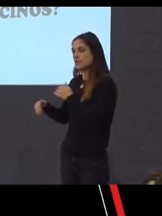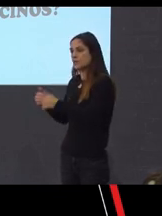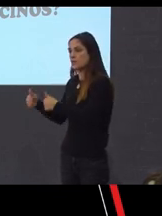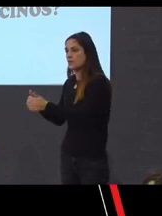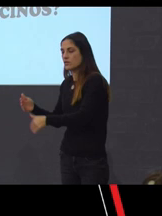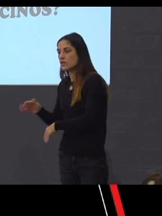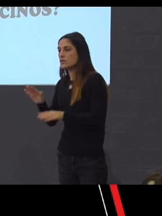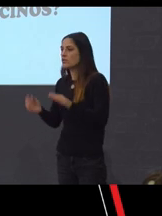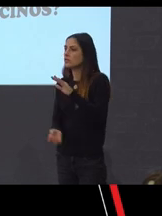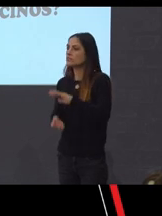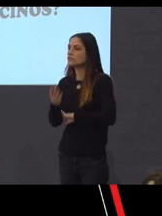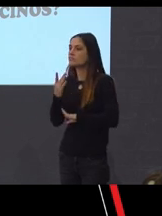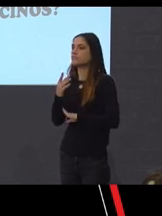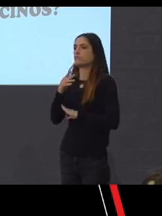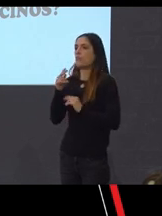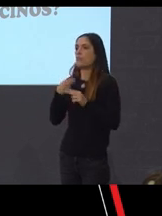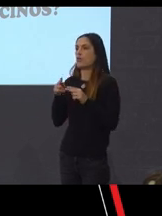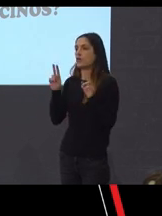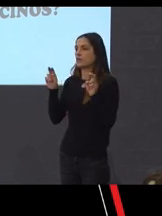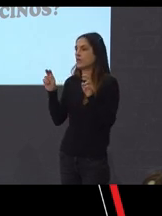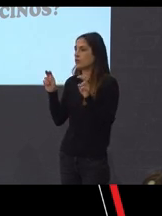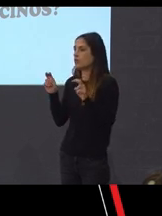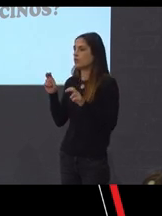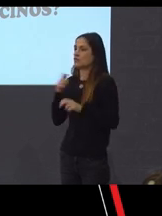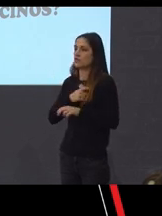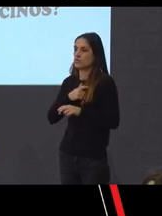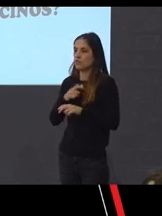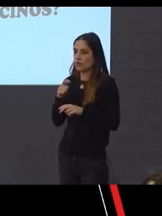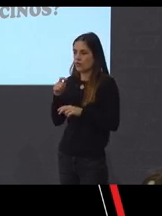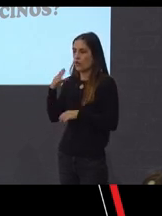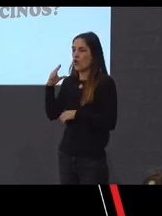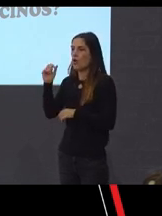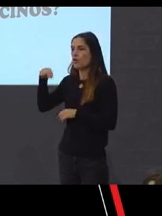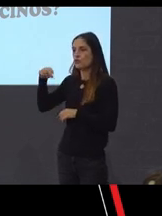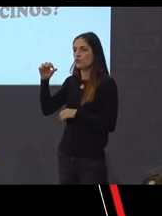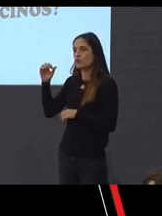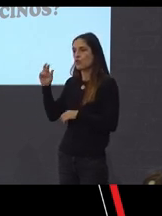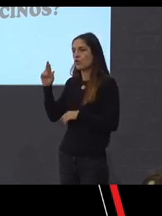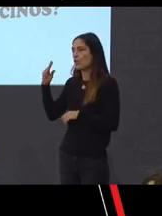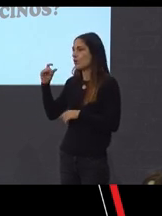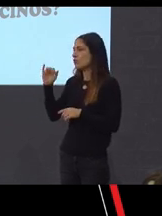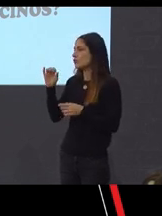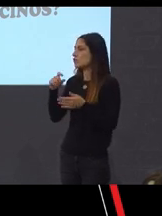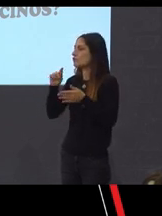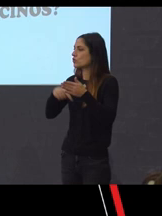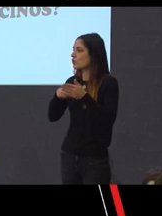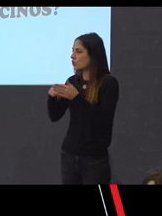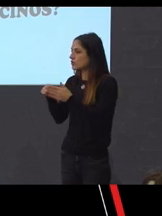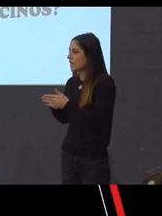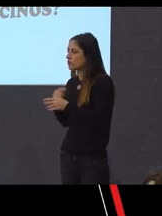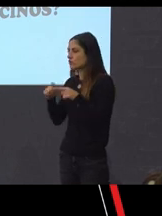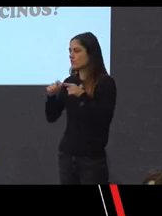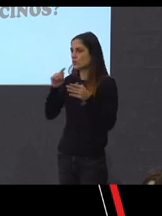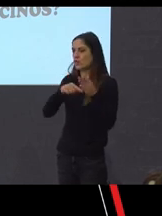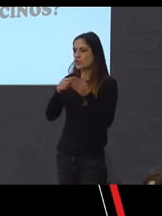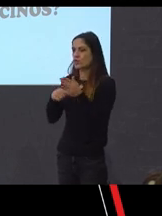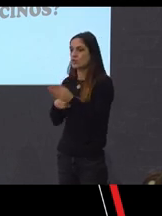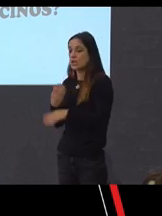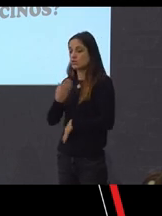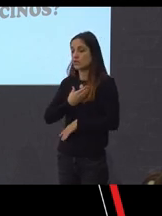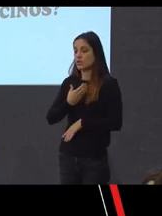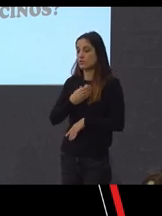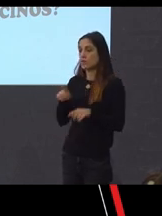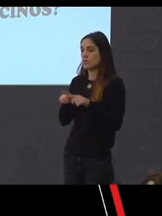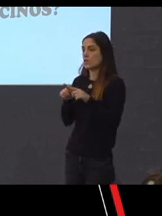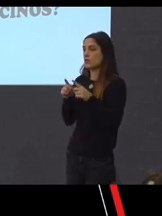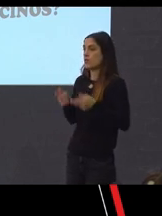nova, en 1941, que foron os consorcios. Os consorcios eran unha especie de contratos nos que os concellos cedían